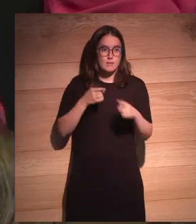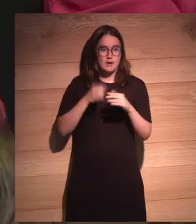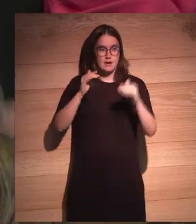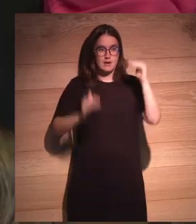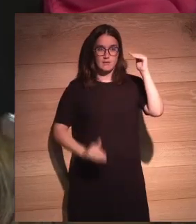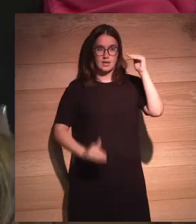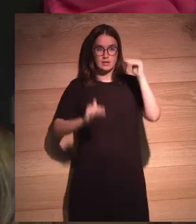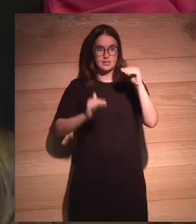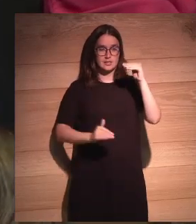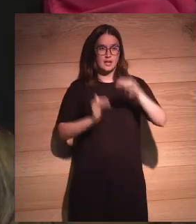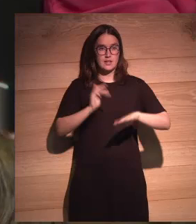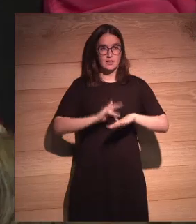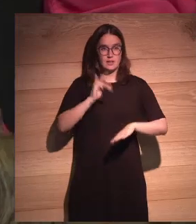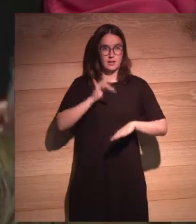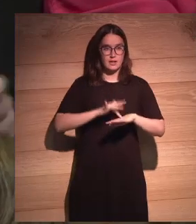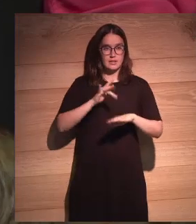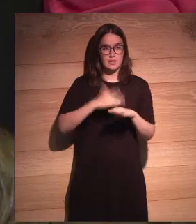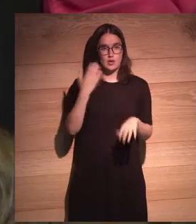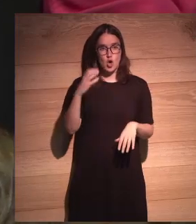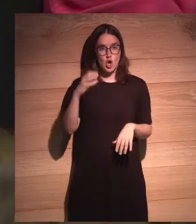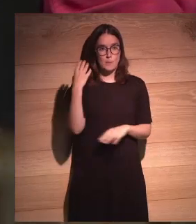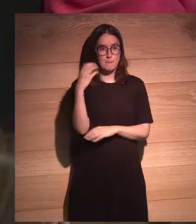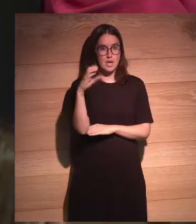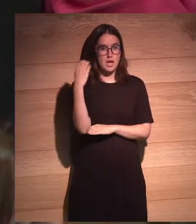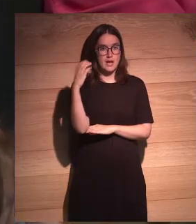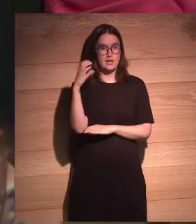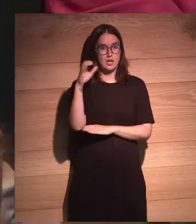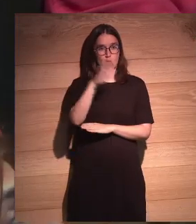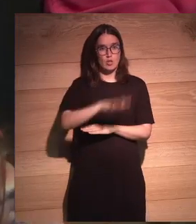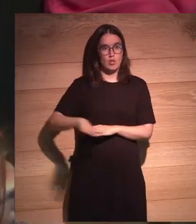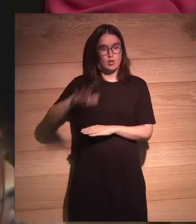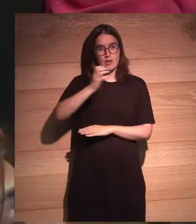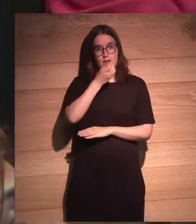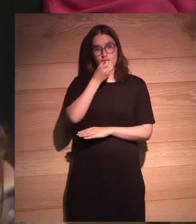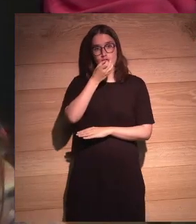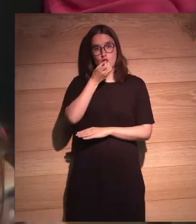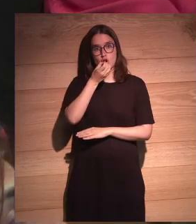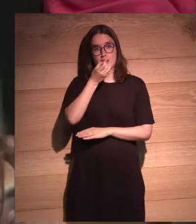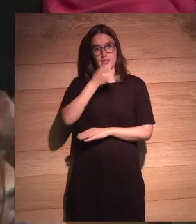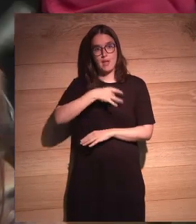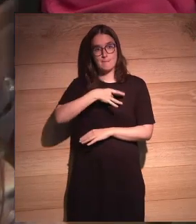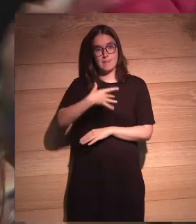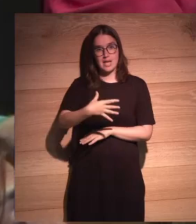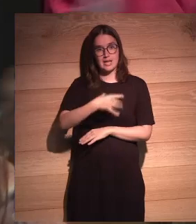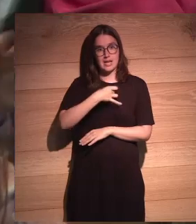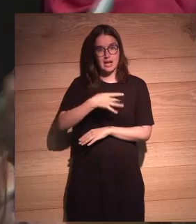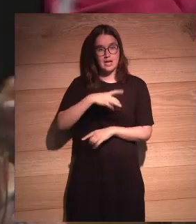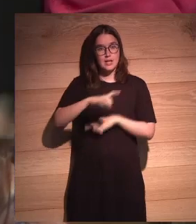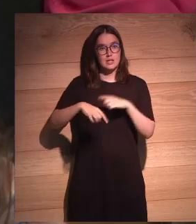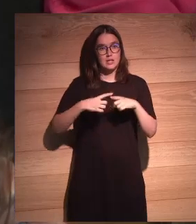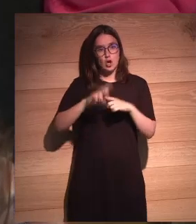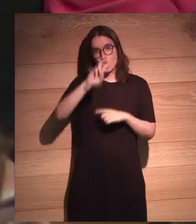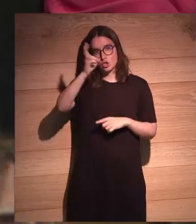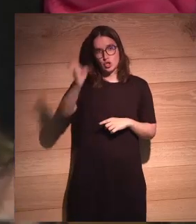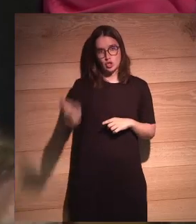brecha digital de Colombia, de la zona de Florida Blanca. Y bueno, tenemos